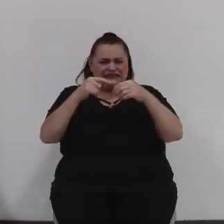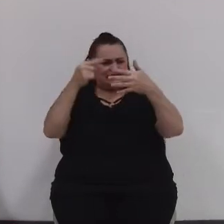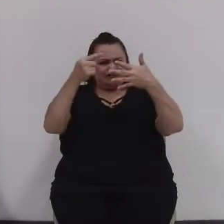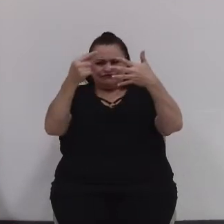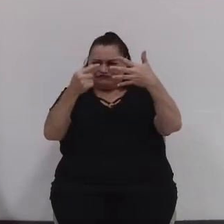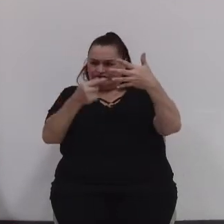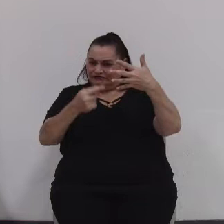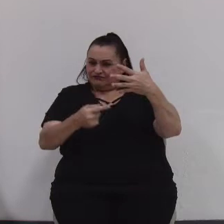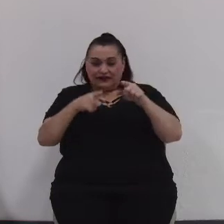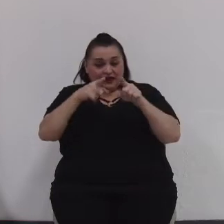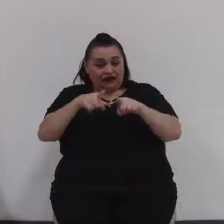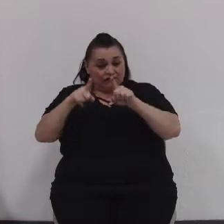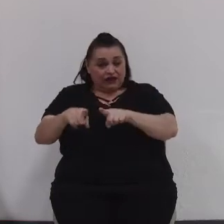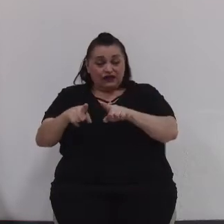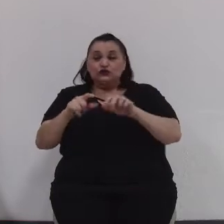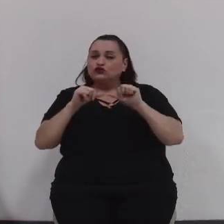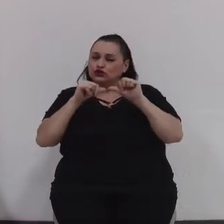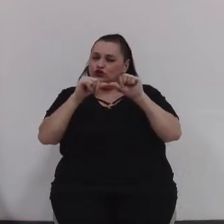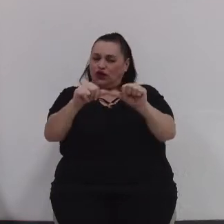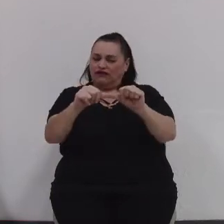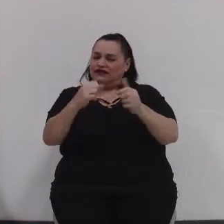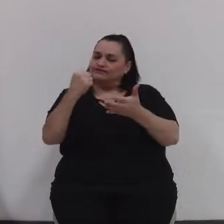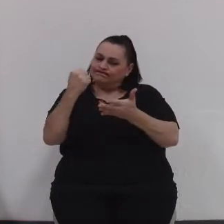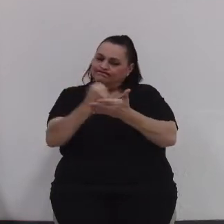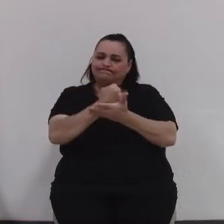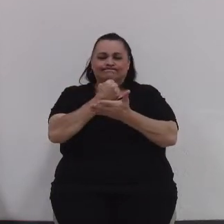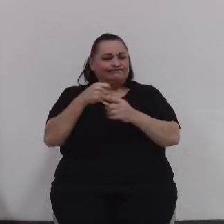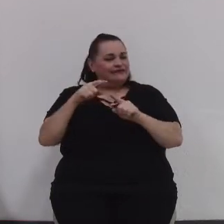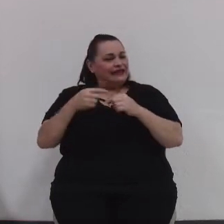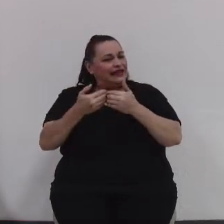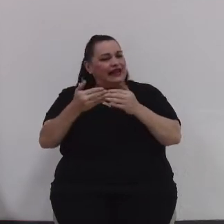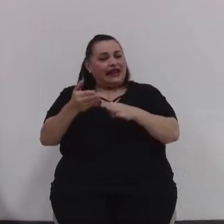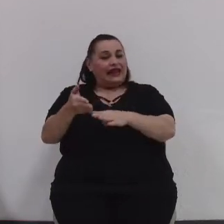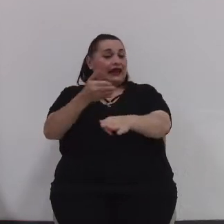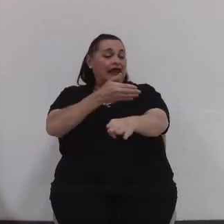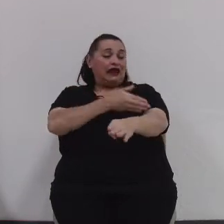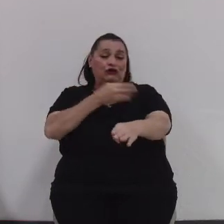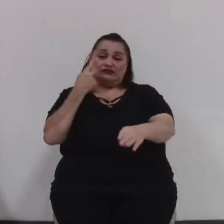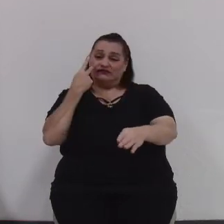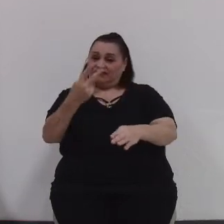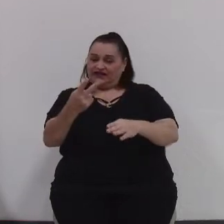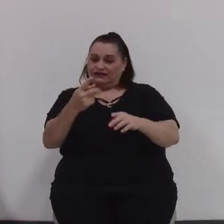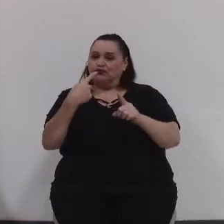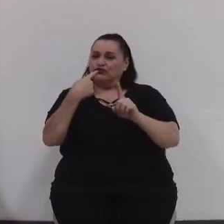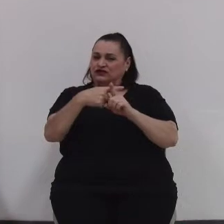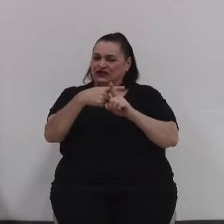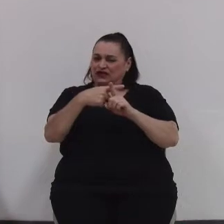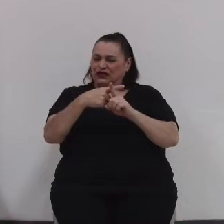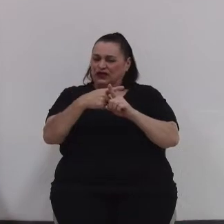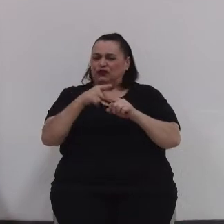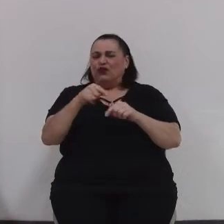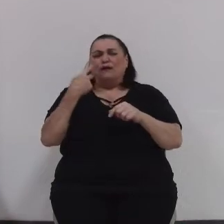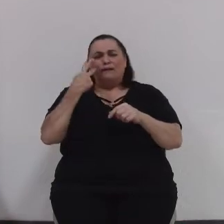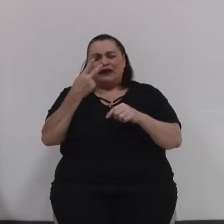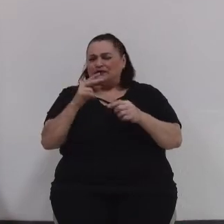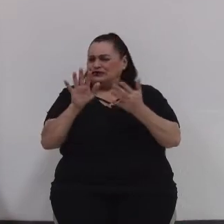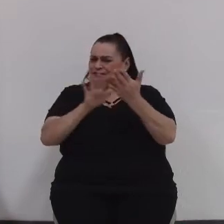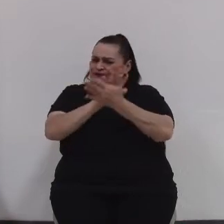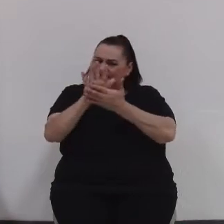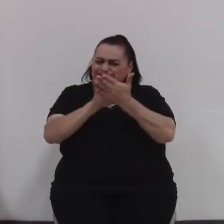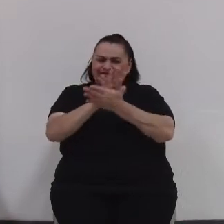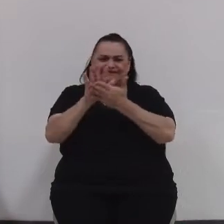de sus efectos, aún está desafortunadamente lejos de verse. Asistimos a una dramática globalización y